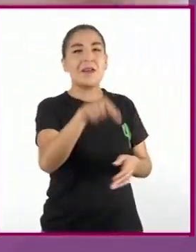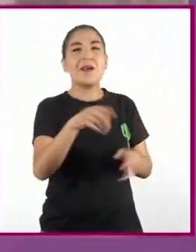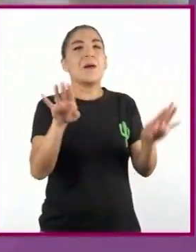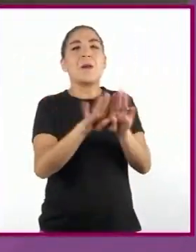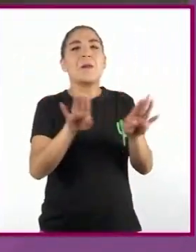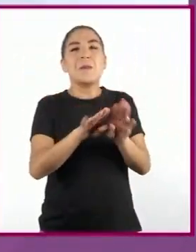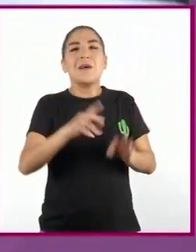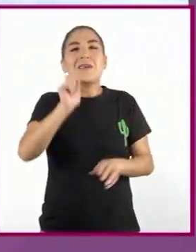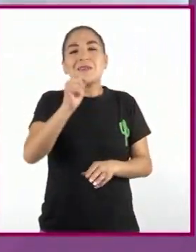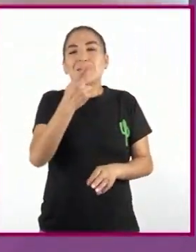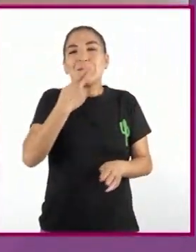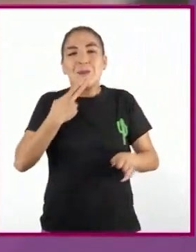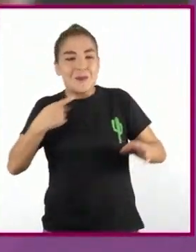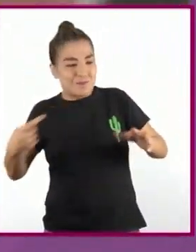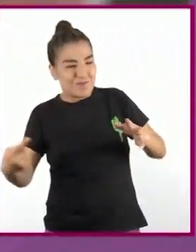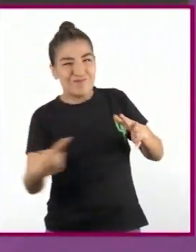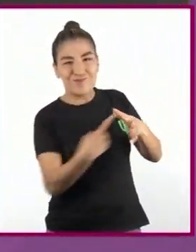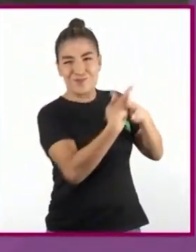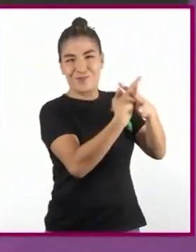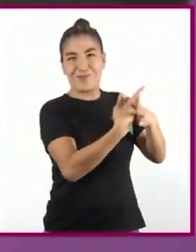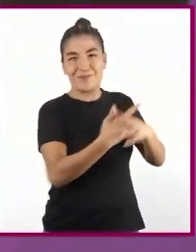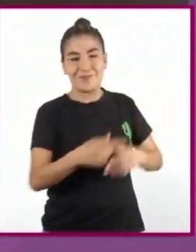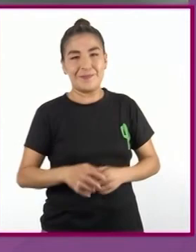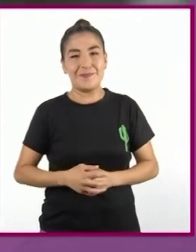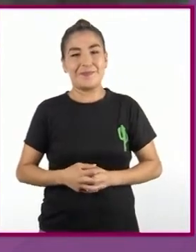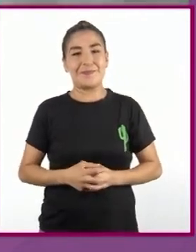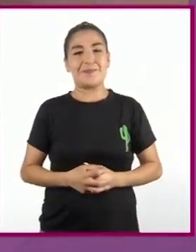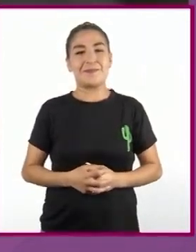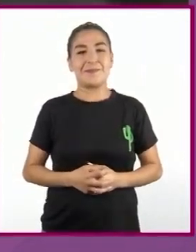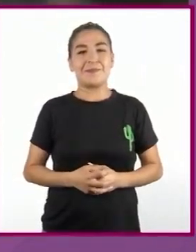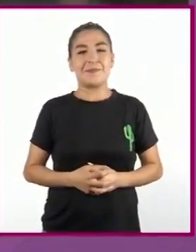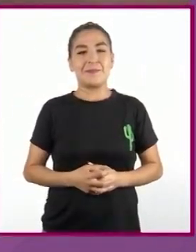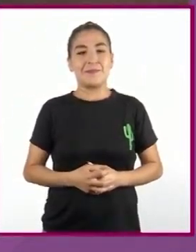dulcemente. Córtele algo.